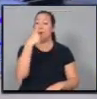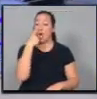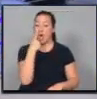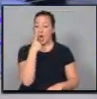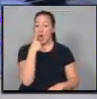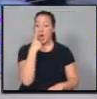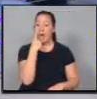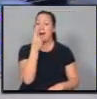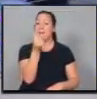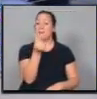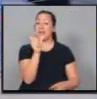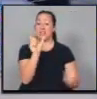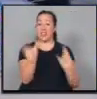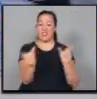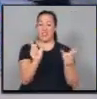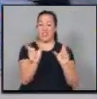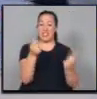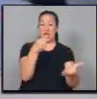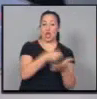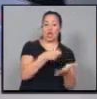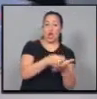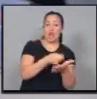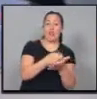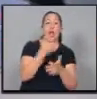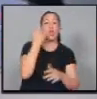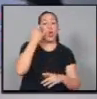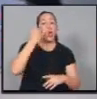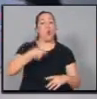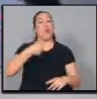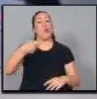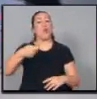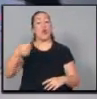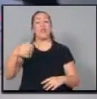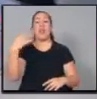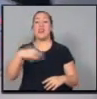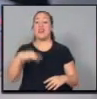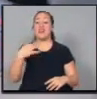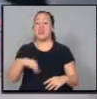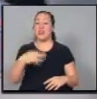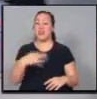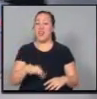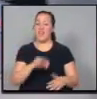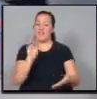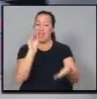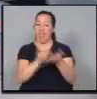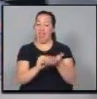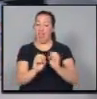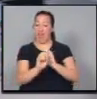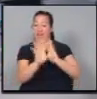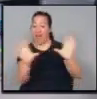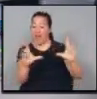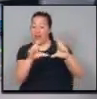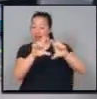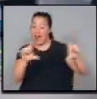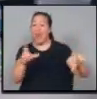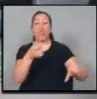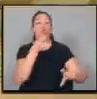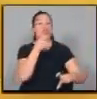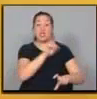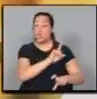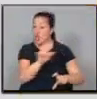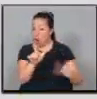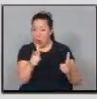ese precio diferenciado del contado y el de cuotas tiene que estar informado, si no habrá multas.